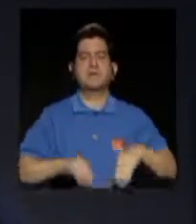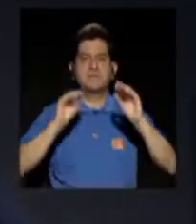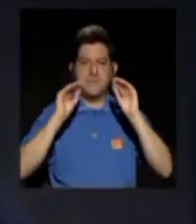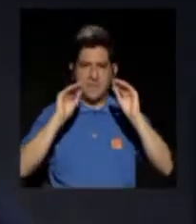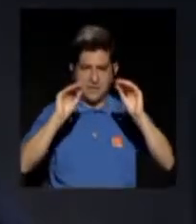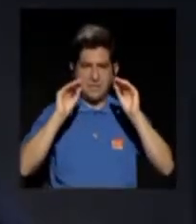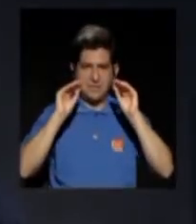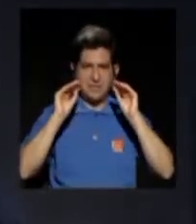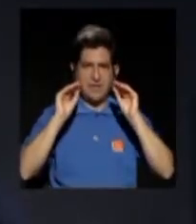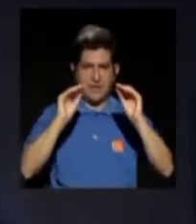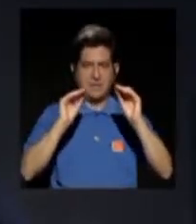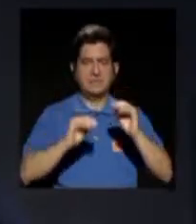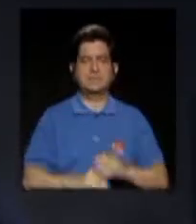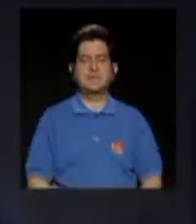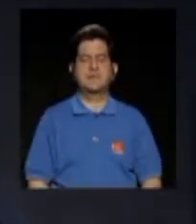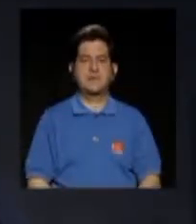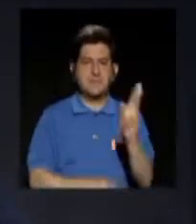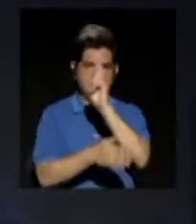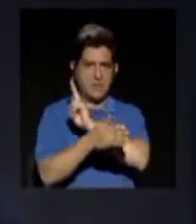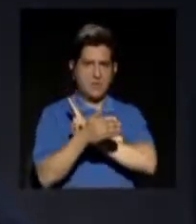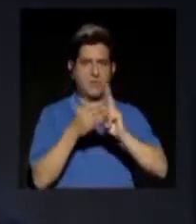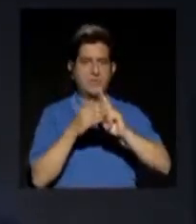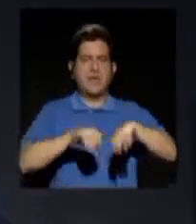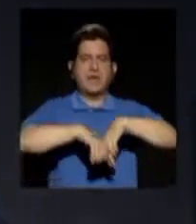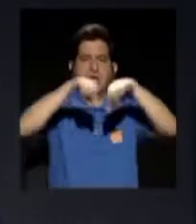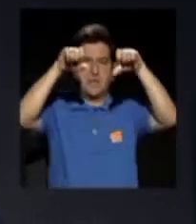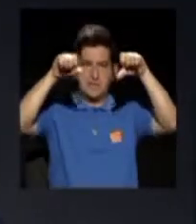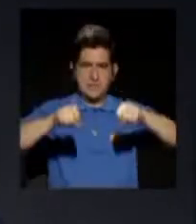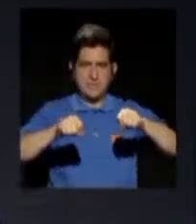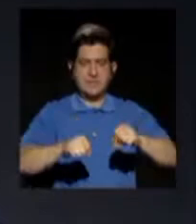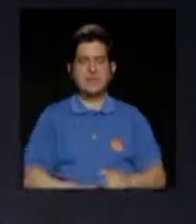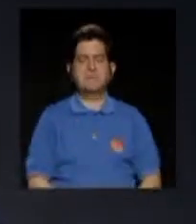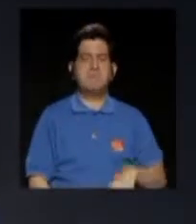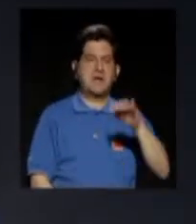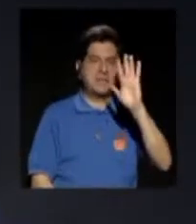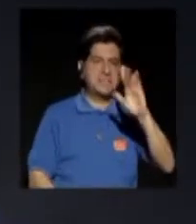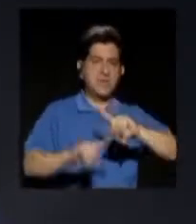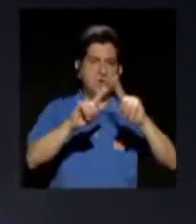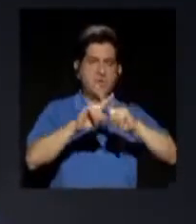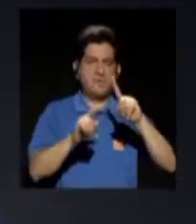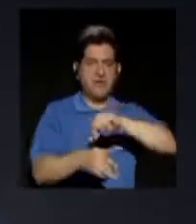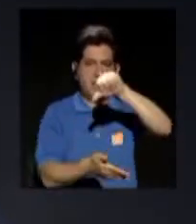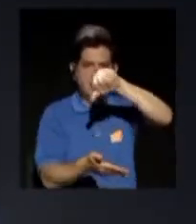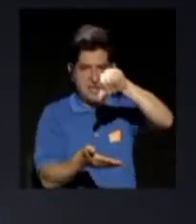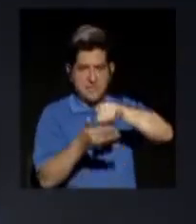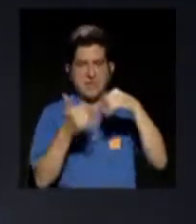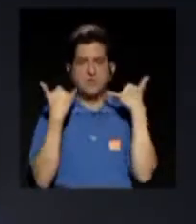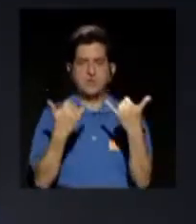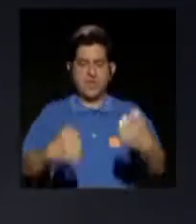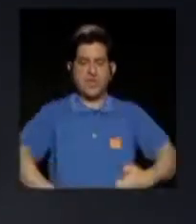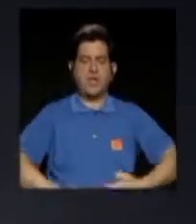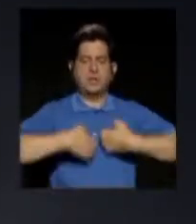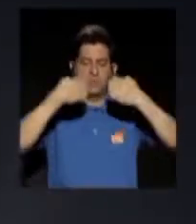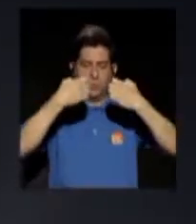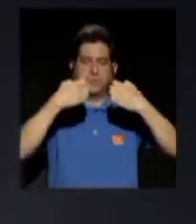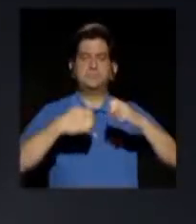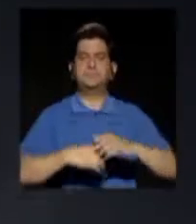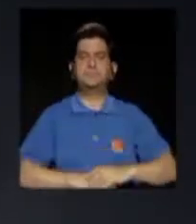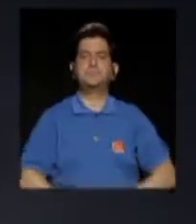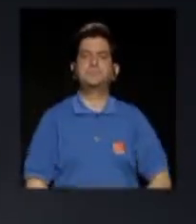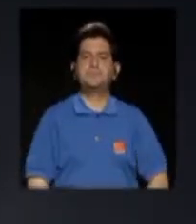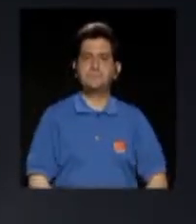enseñanza superior del sistema de 5 centros como existe en la actualidad. Y